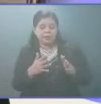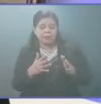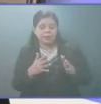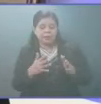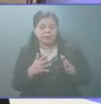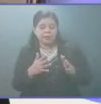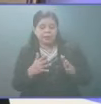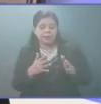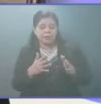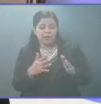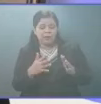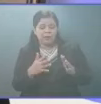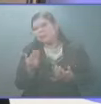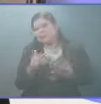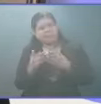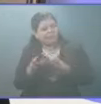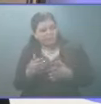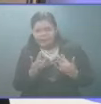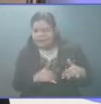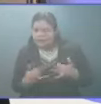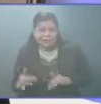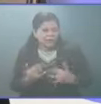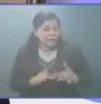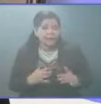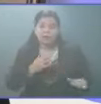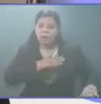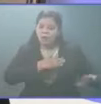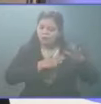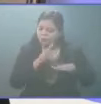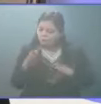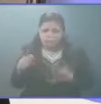que es el ViviFrel, y el compromiso de